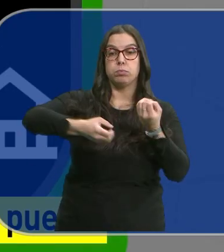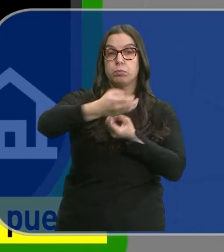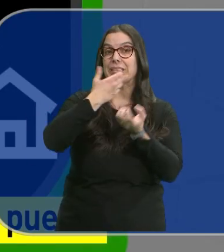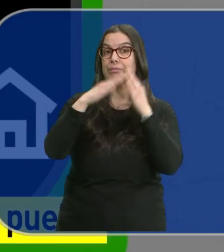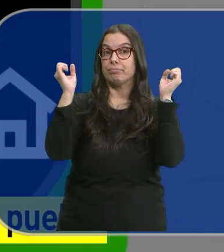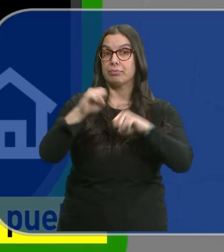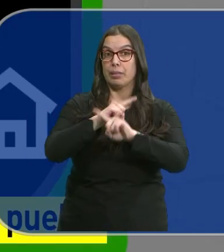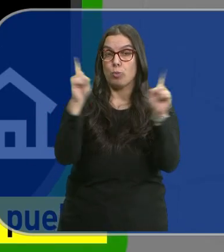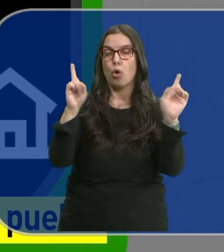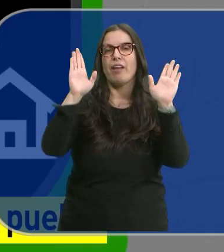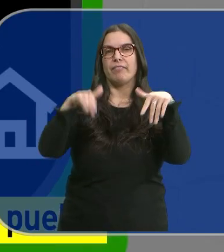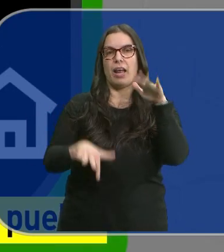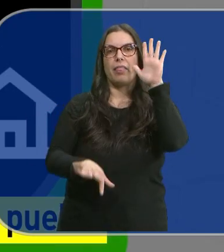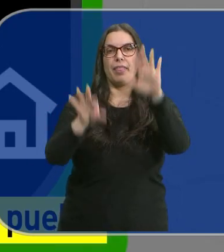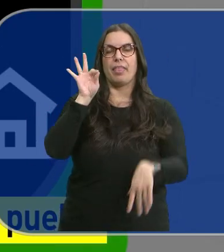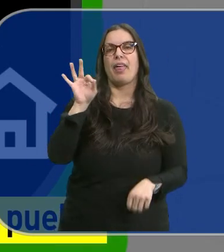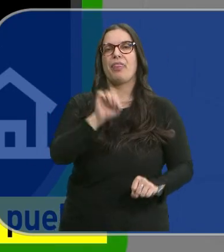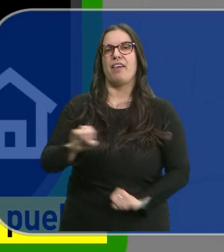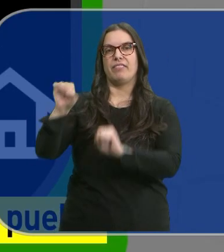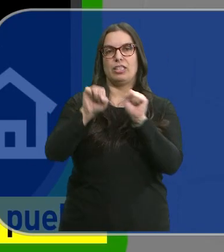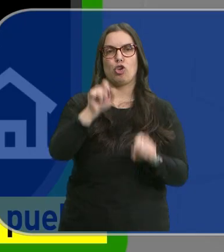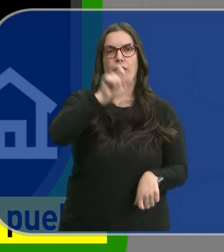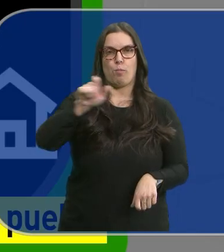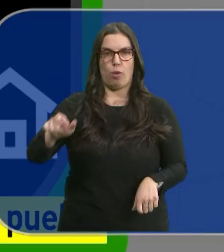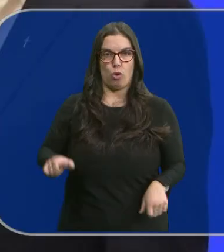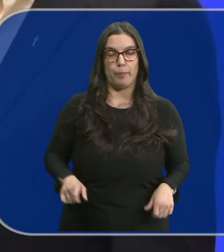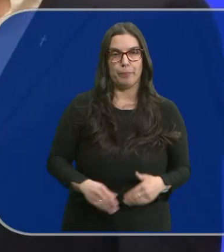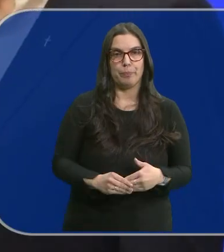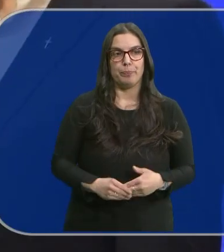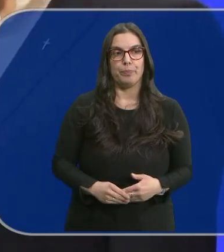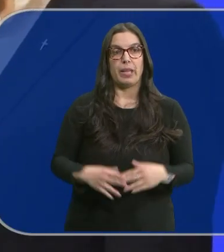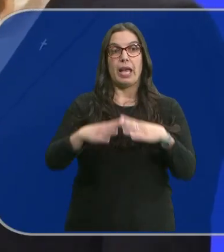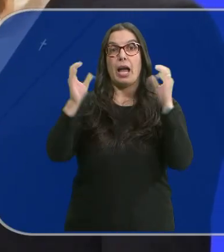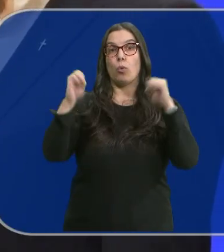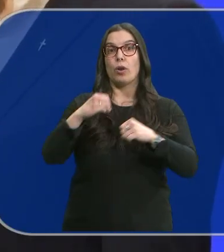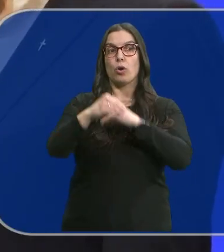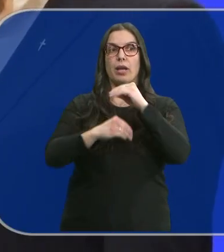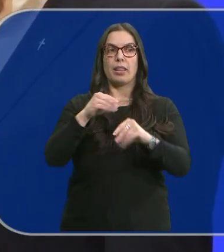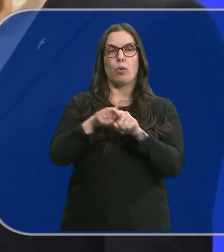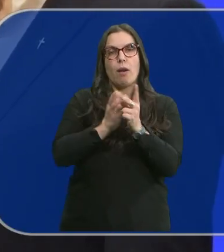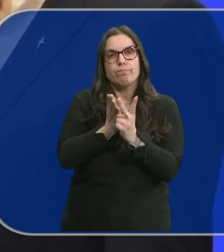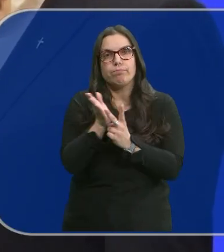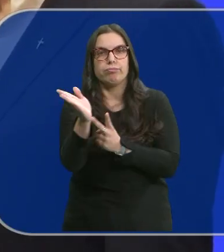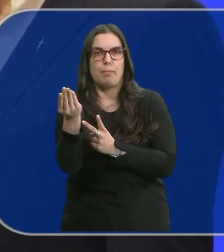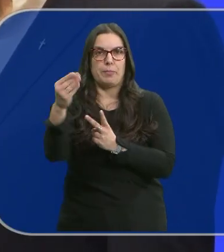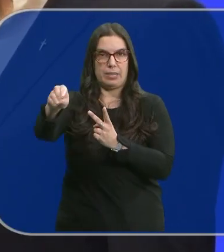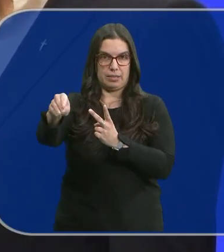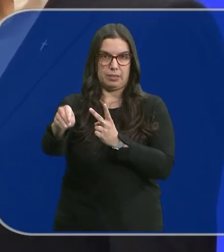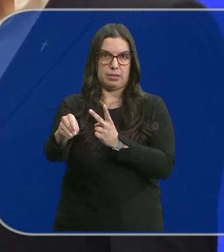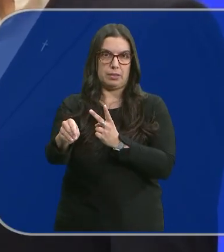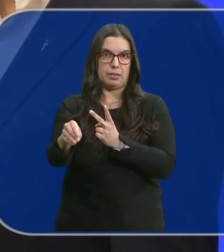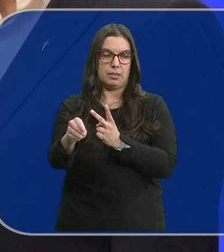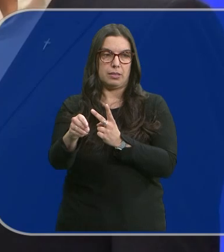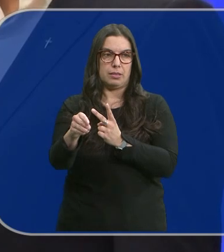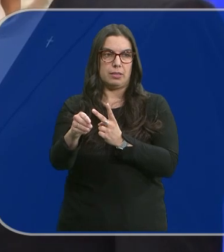hubiera consenso, será el Defensor del Pueblo quien tenga la última palabra. El acuerdo lo que hace es abrir una nueva vía.